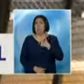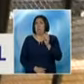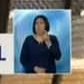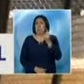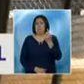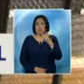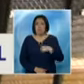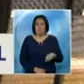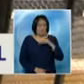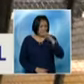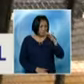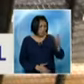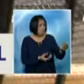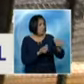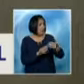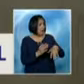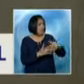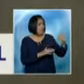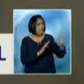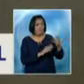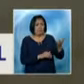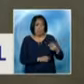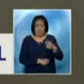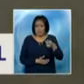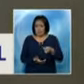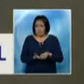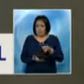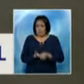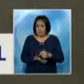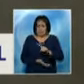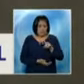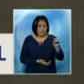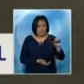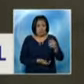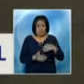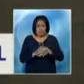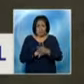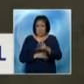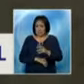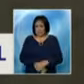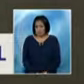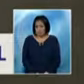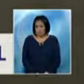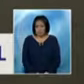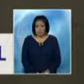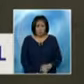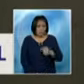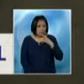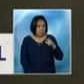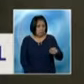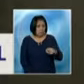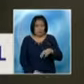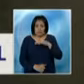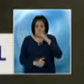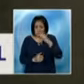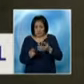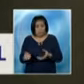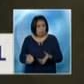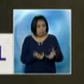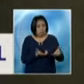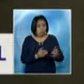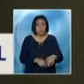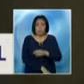que la droga se le entregaron fuera del penal, por la cual le pagarían 100 soles para ingresarla. La mujer y la droga fueron puestos a